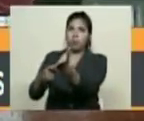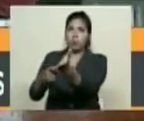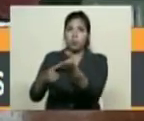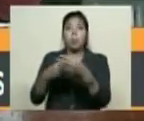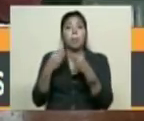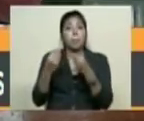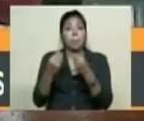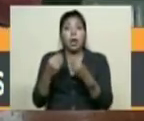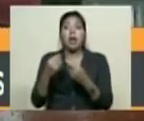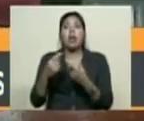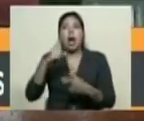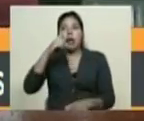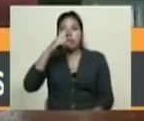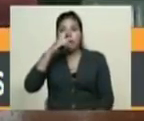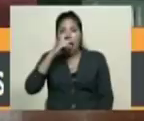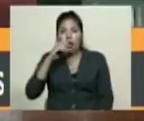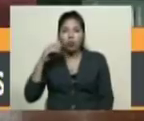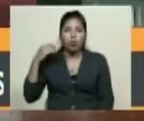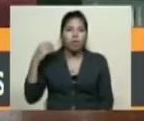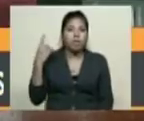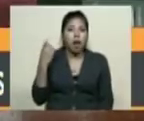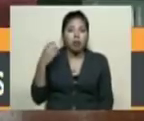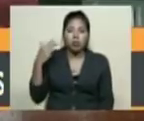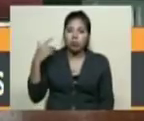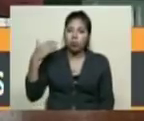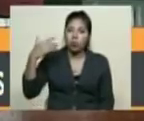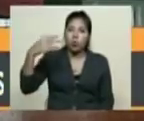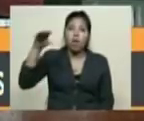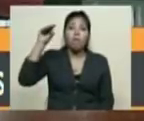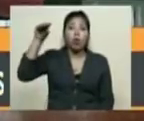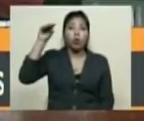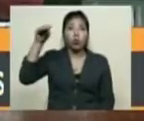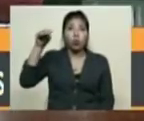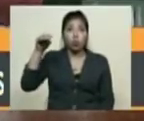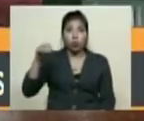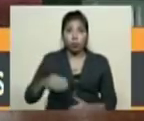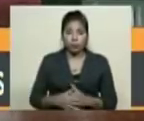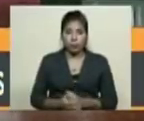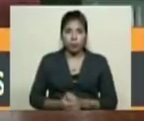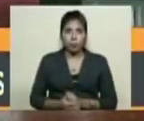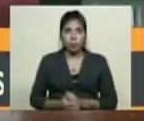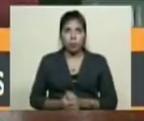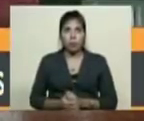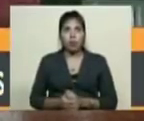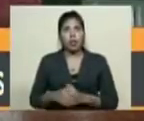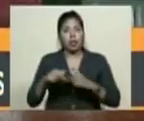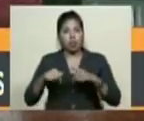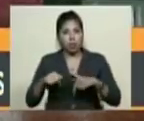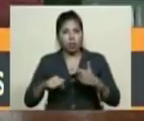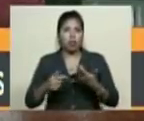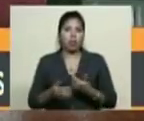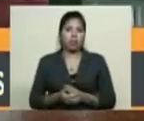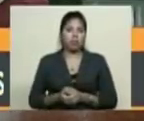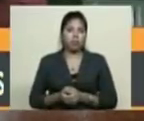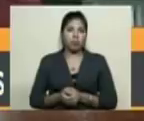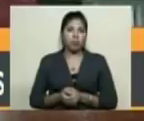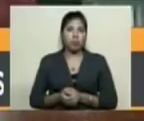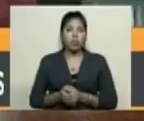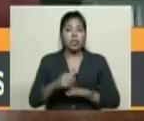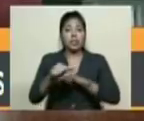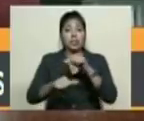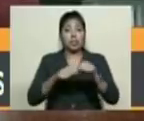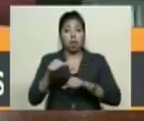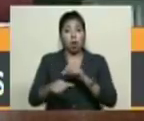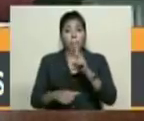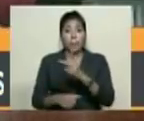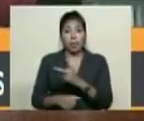visualizando los años que están por venir, esta segunda década del siglo XXI, que